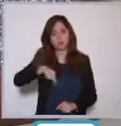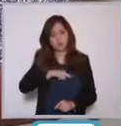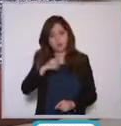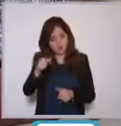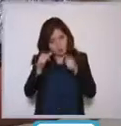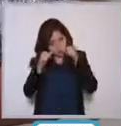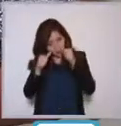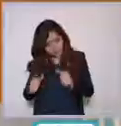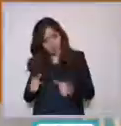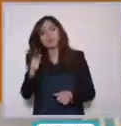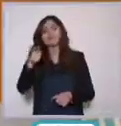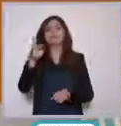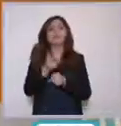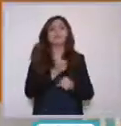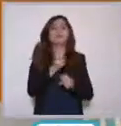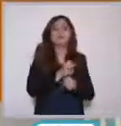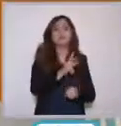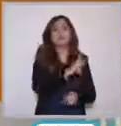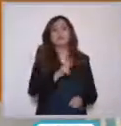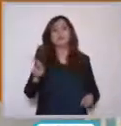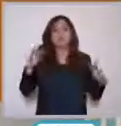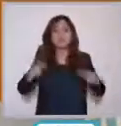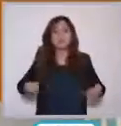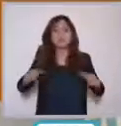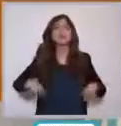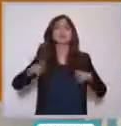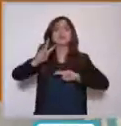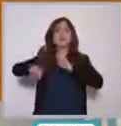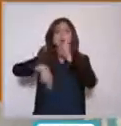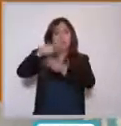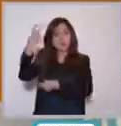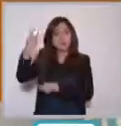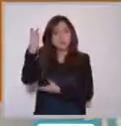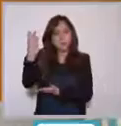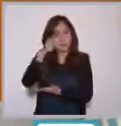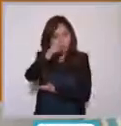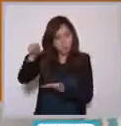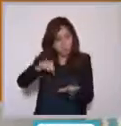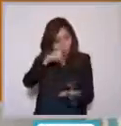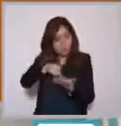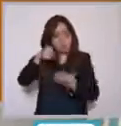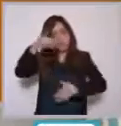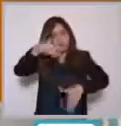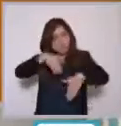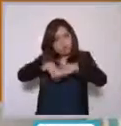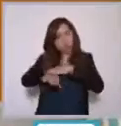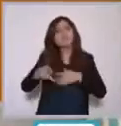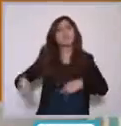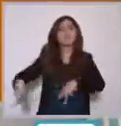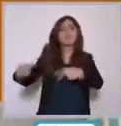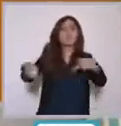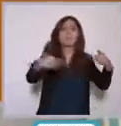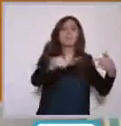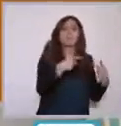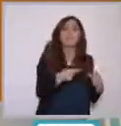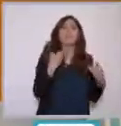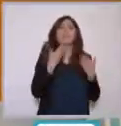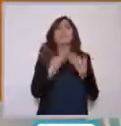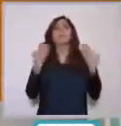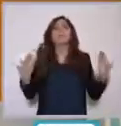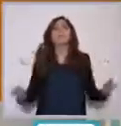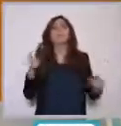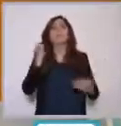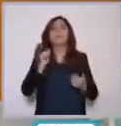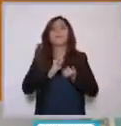apoyando, sí. por supuesto, invitando a toda la gente que vaya a estos centros de acopio tan importantes, por supuesto, centros de venta que pues nos hacen y